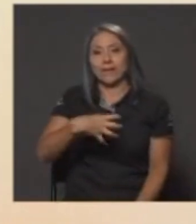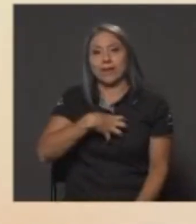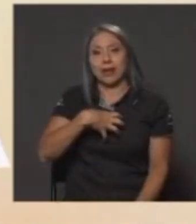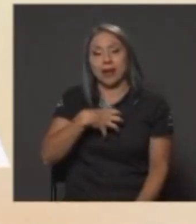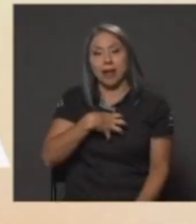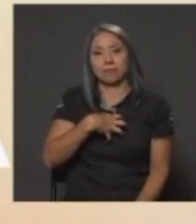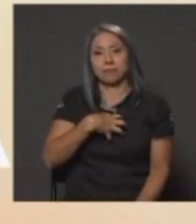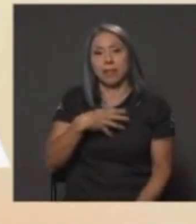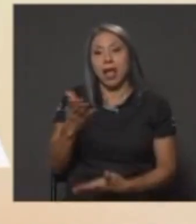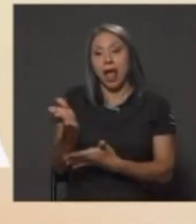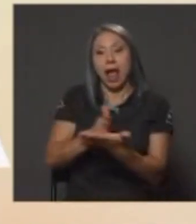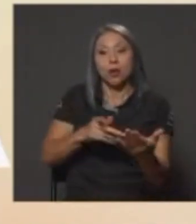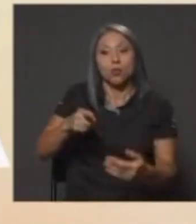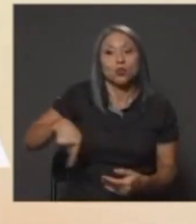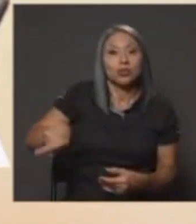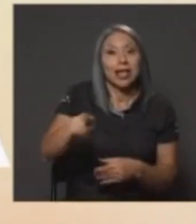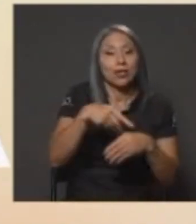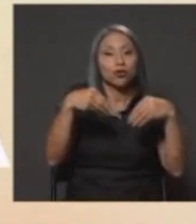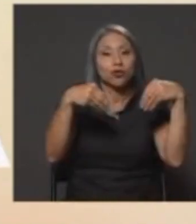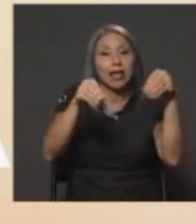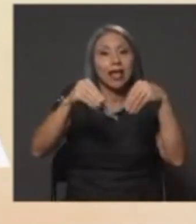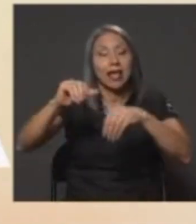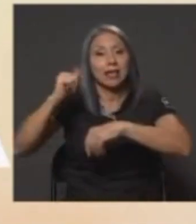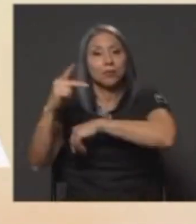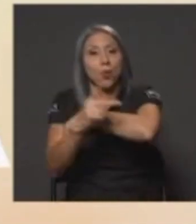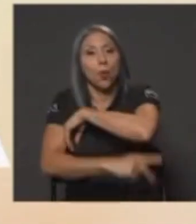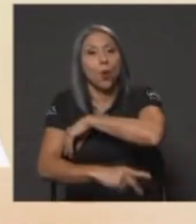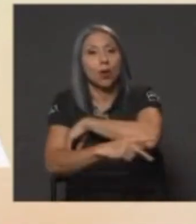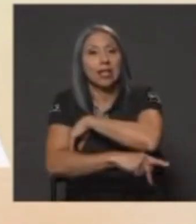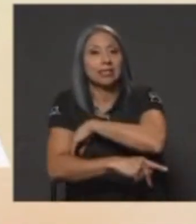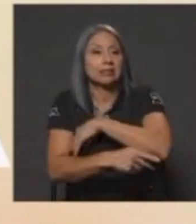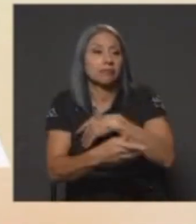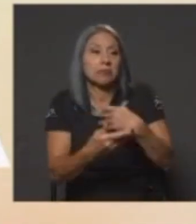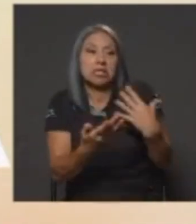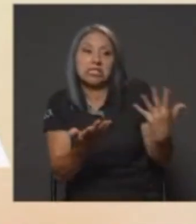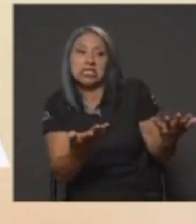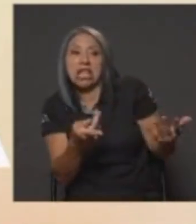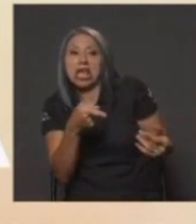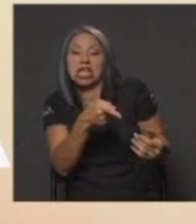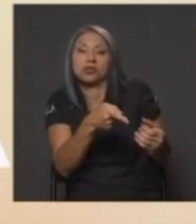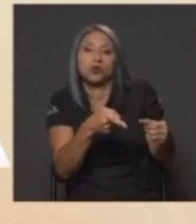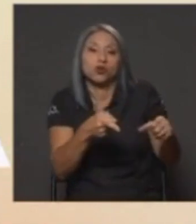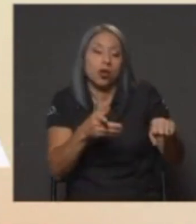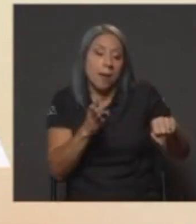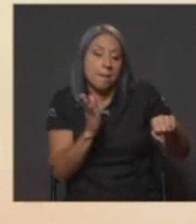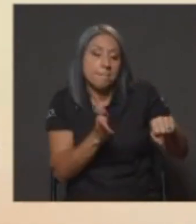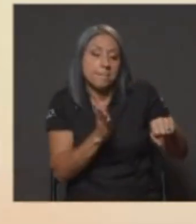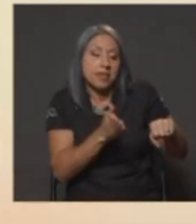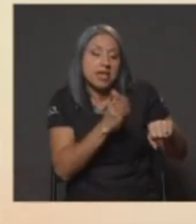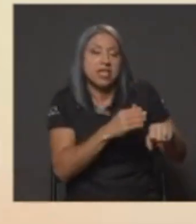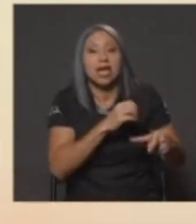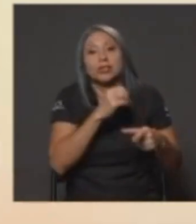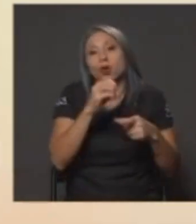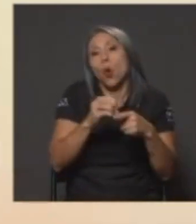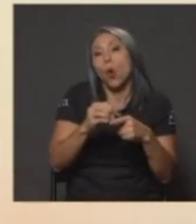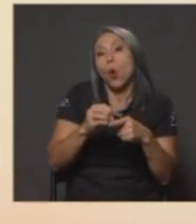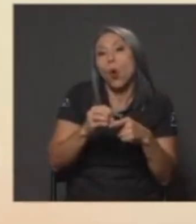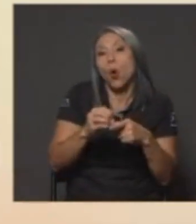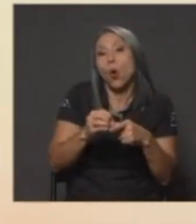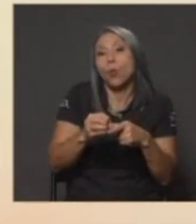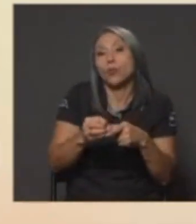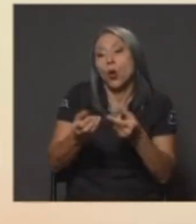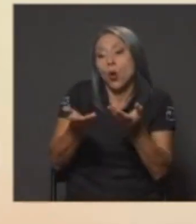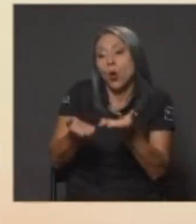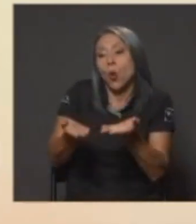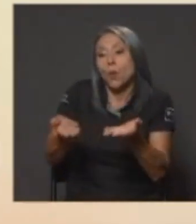produce, y algunos de ellos exporta, sean estos piñas o componentes